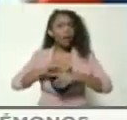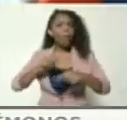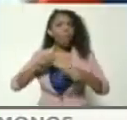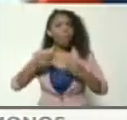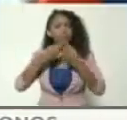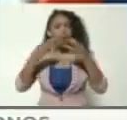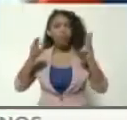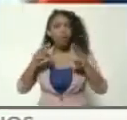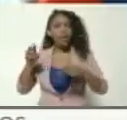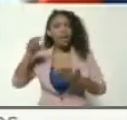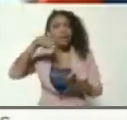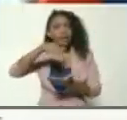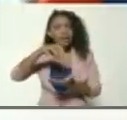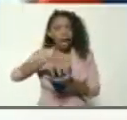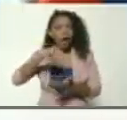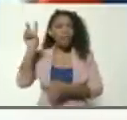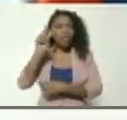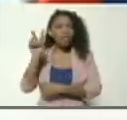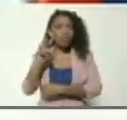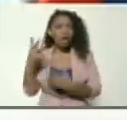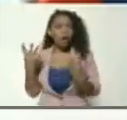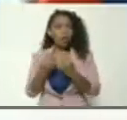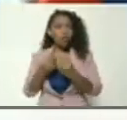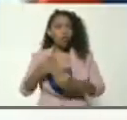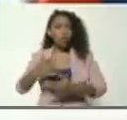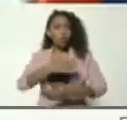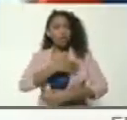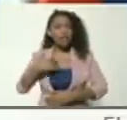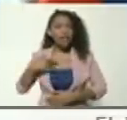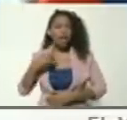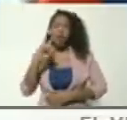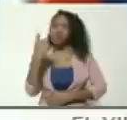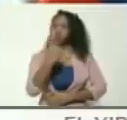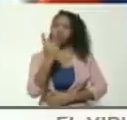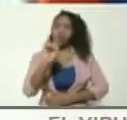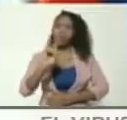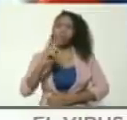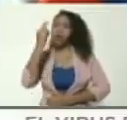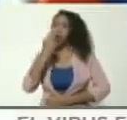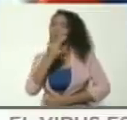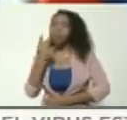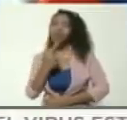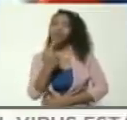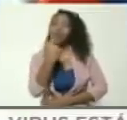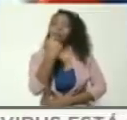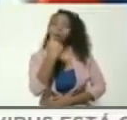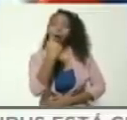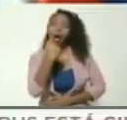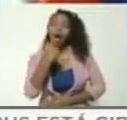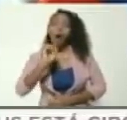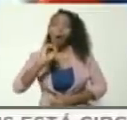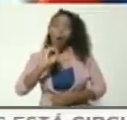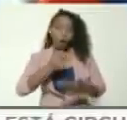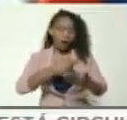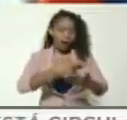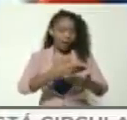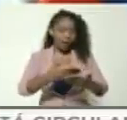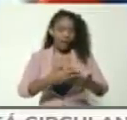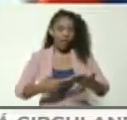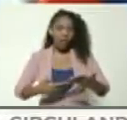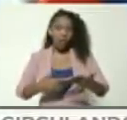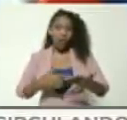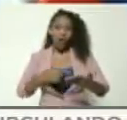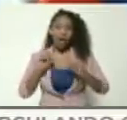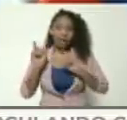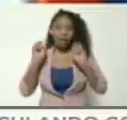y el Estado venezolano en su conjunto adquiere no solo compromisos verbales o escrito en esta materia,